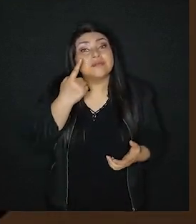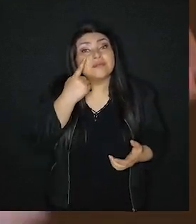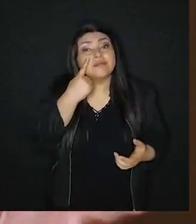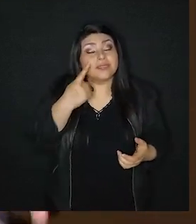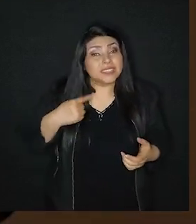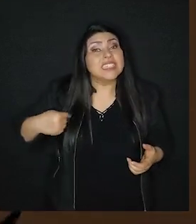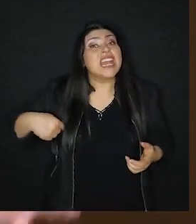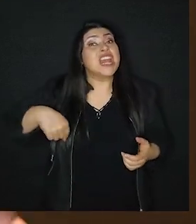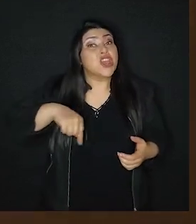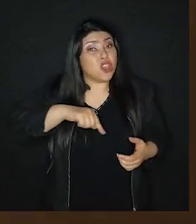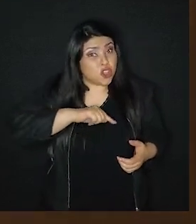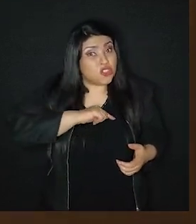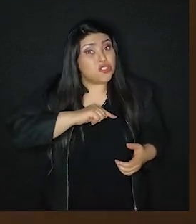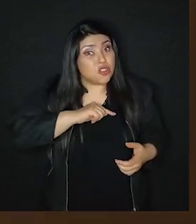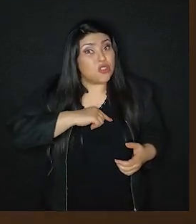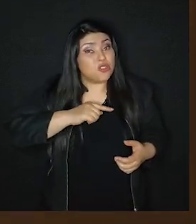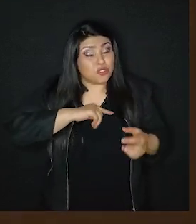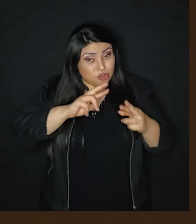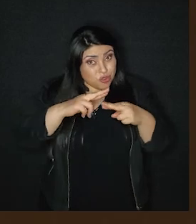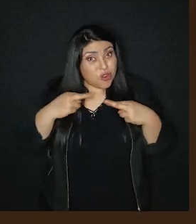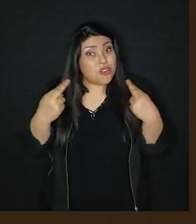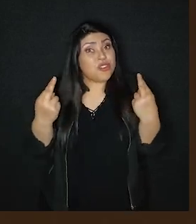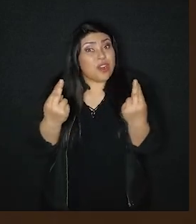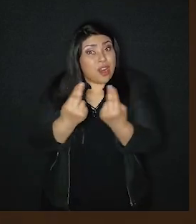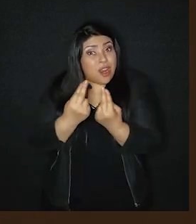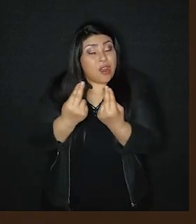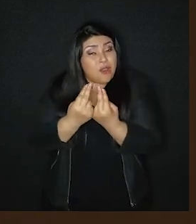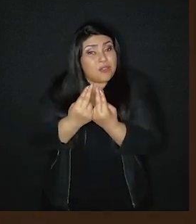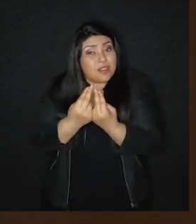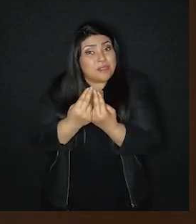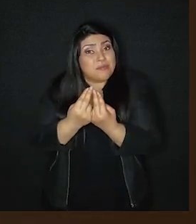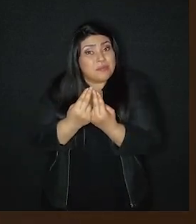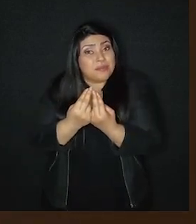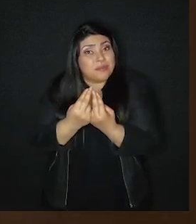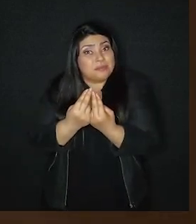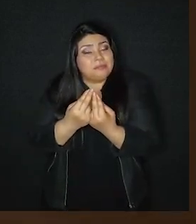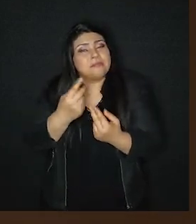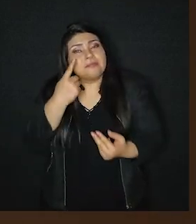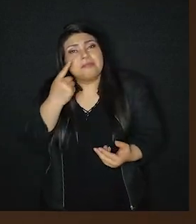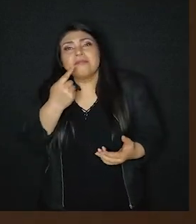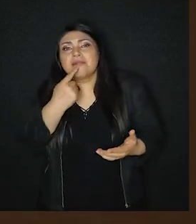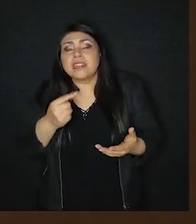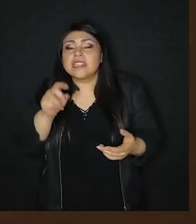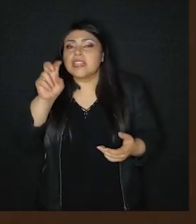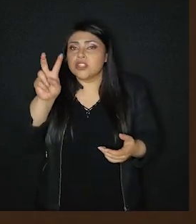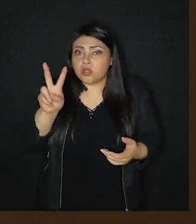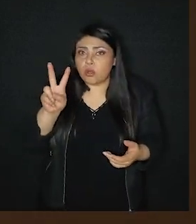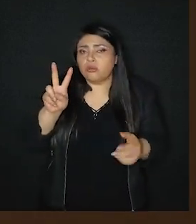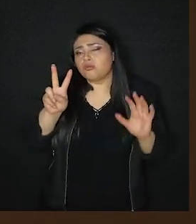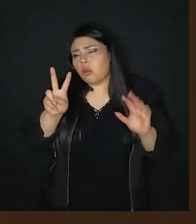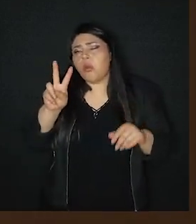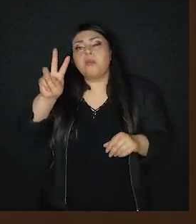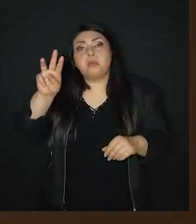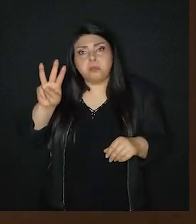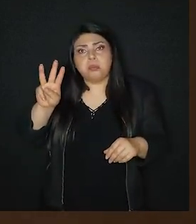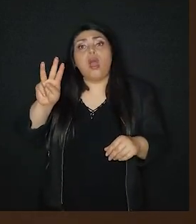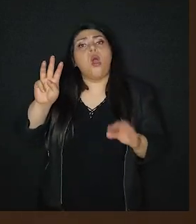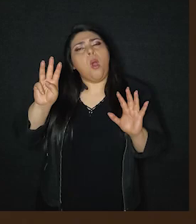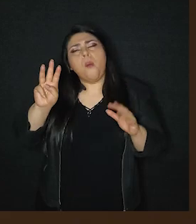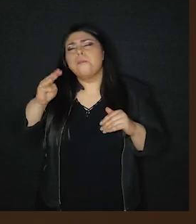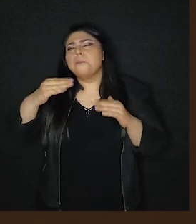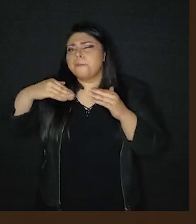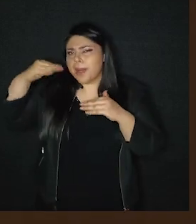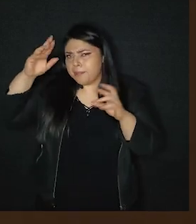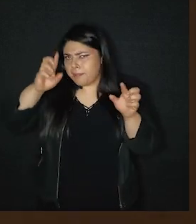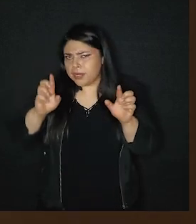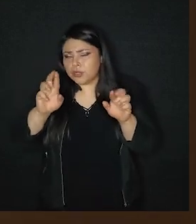nosotros nos congrega todo esto de donde dos o más es su nombre Ahí está en la vida